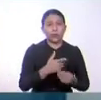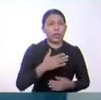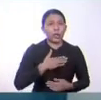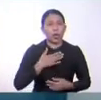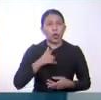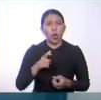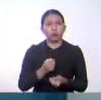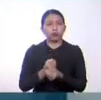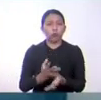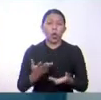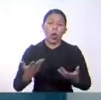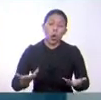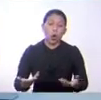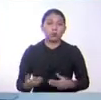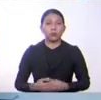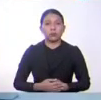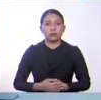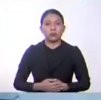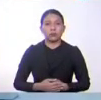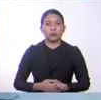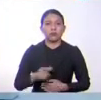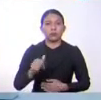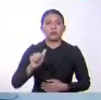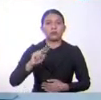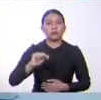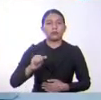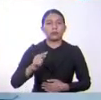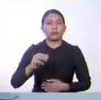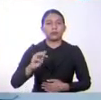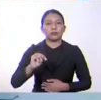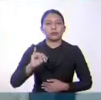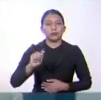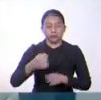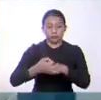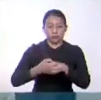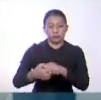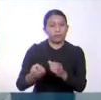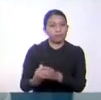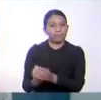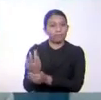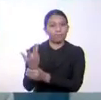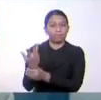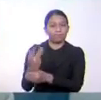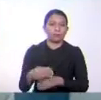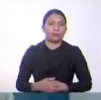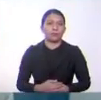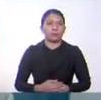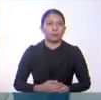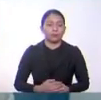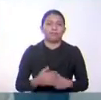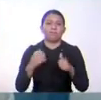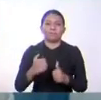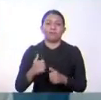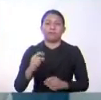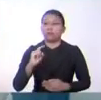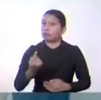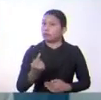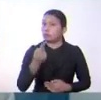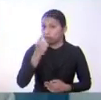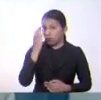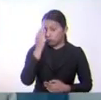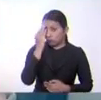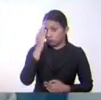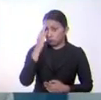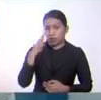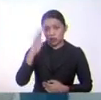básicamente provienen, de la anatomía de una célula vegetal. Bien, lo primero que debes saber, seguramente